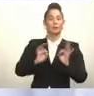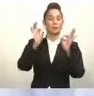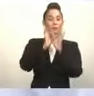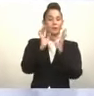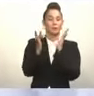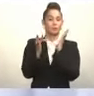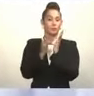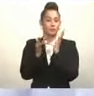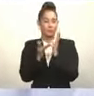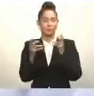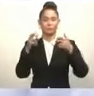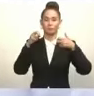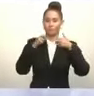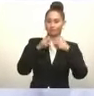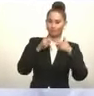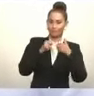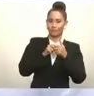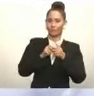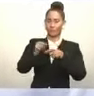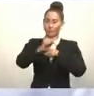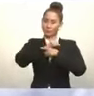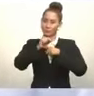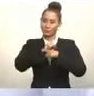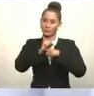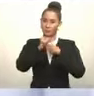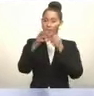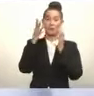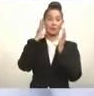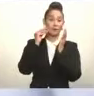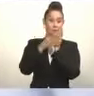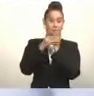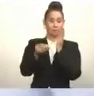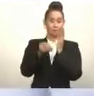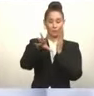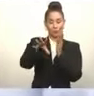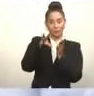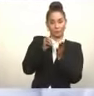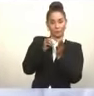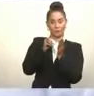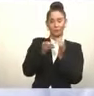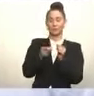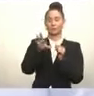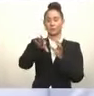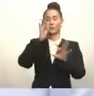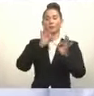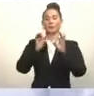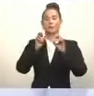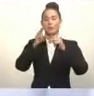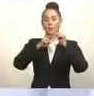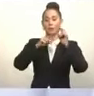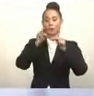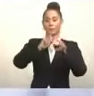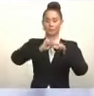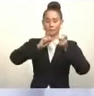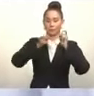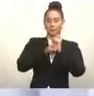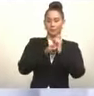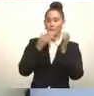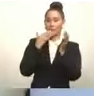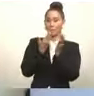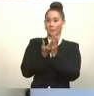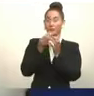tecnología, conectividad, capacitación docente, contratación de medios, acondicionamiento de planta física y